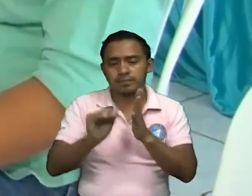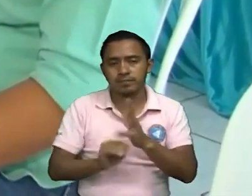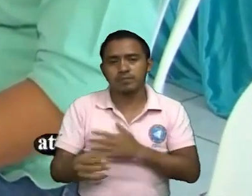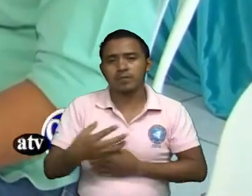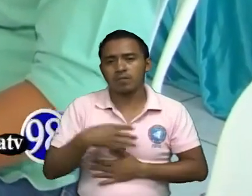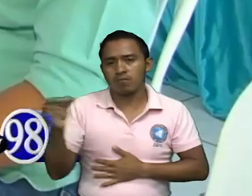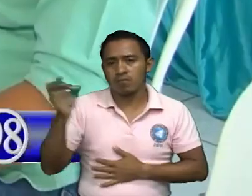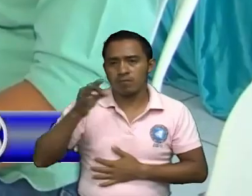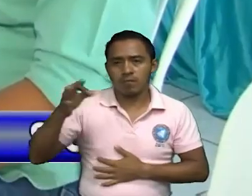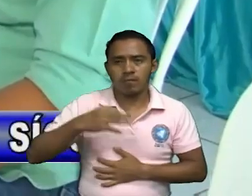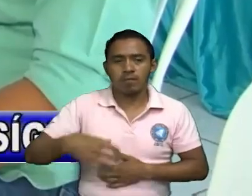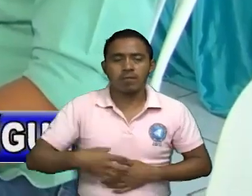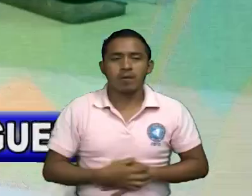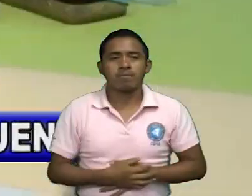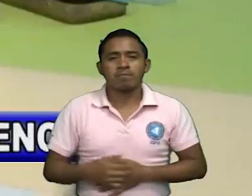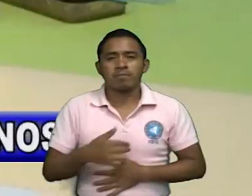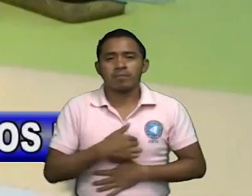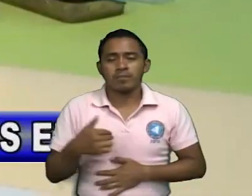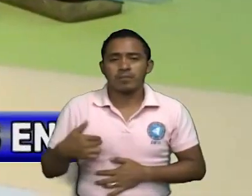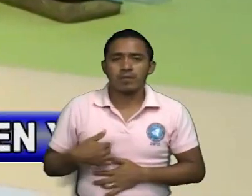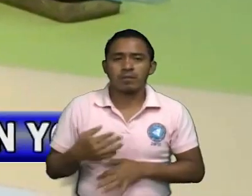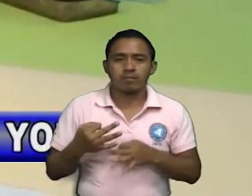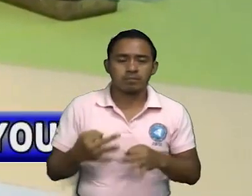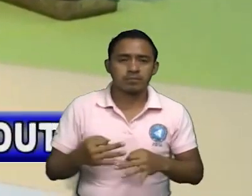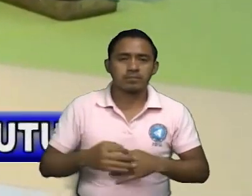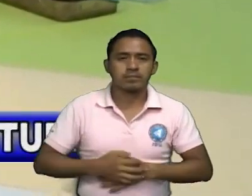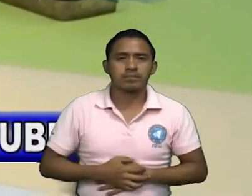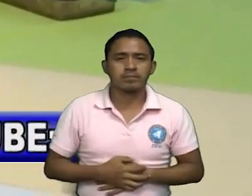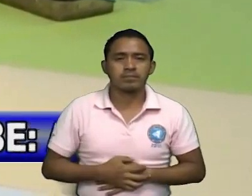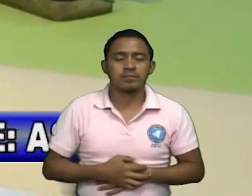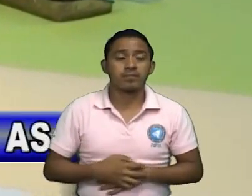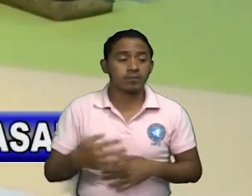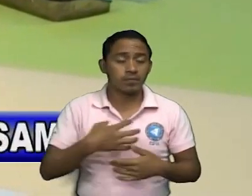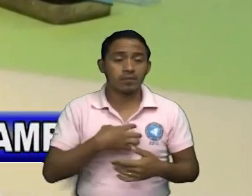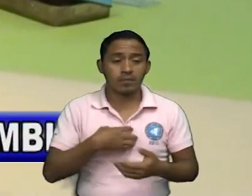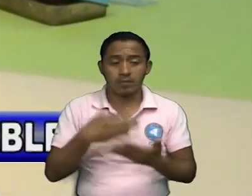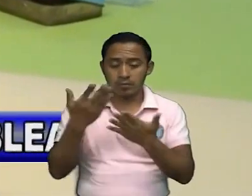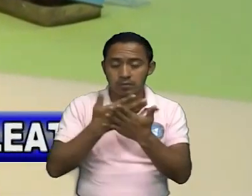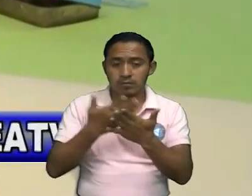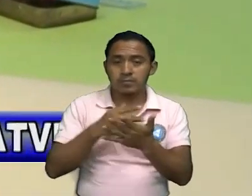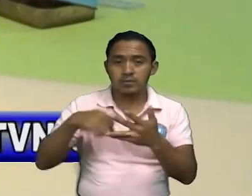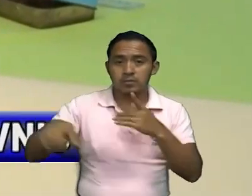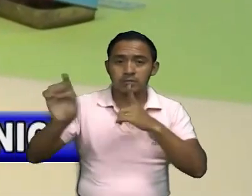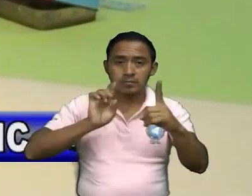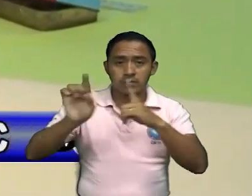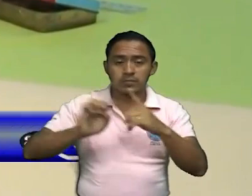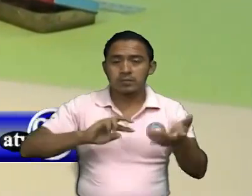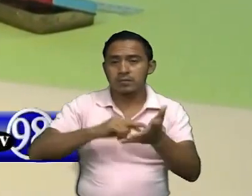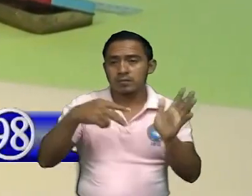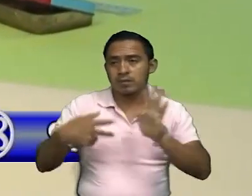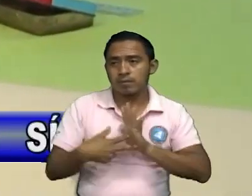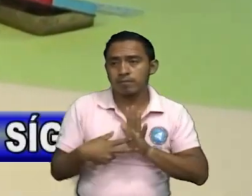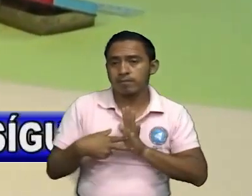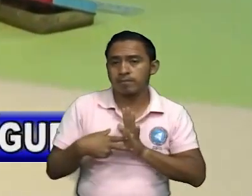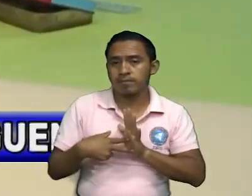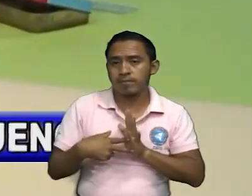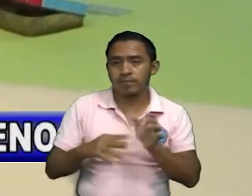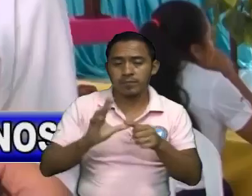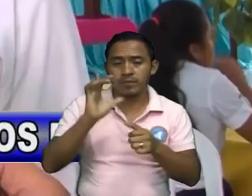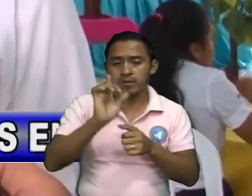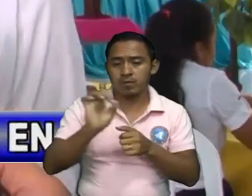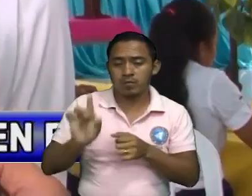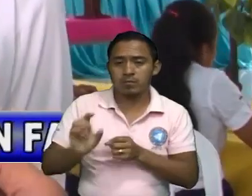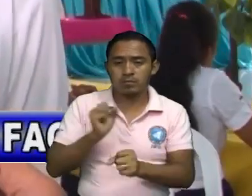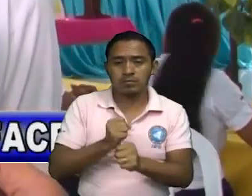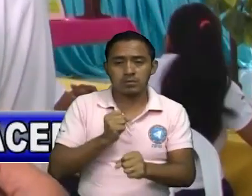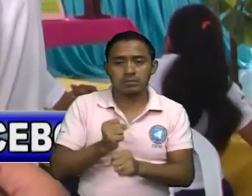la metodología que nosotros vamos adquiriendo durante nuestra formación. Este certamen indica cada uno de los trabajos